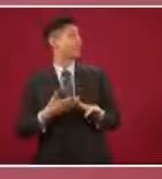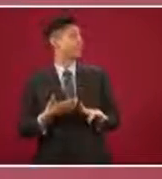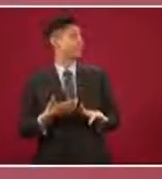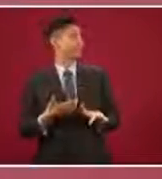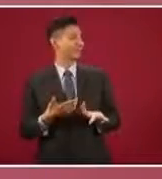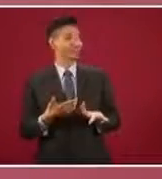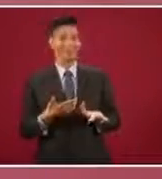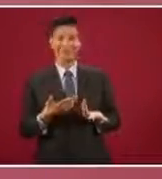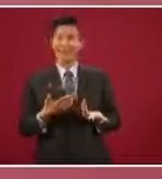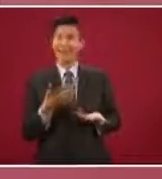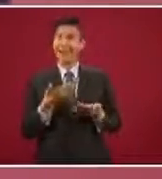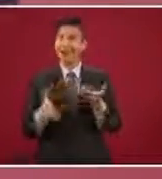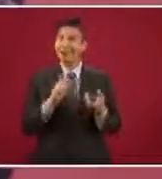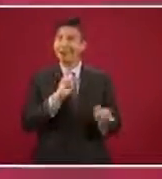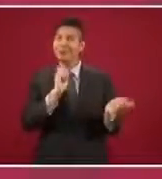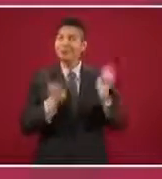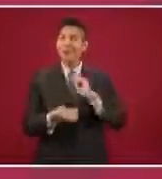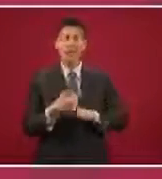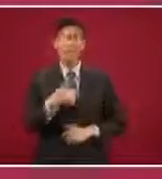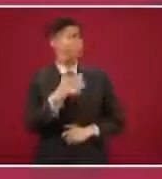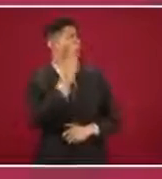para estacionarlo